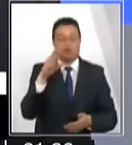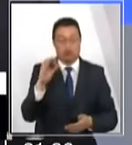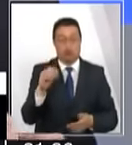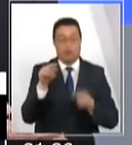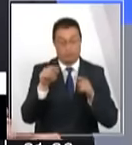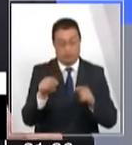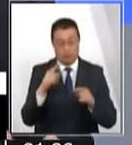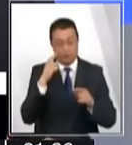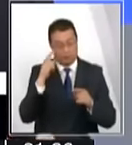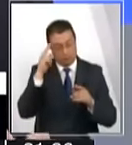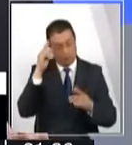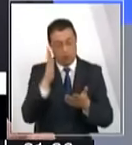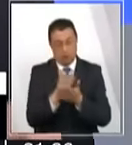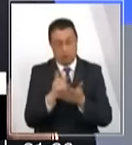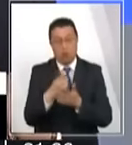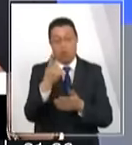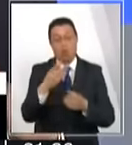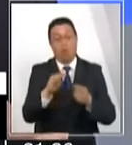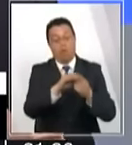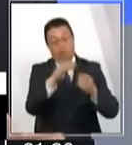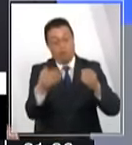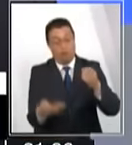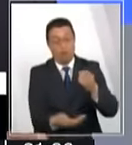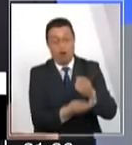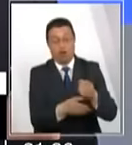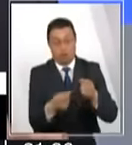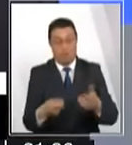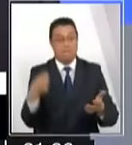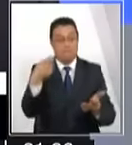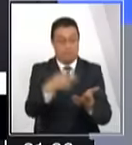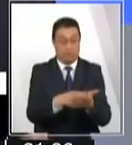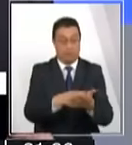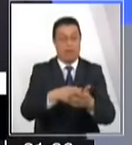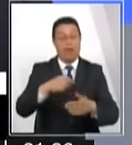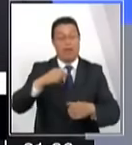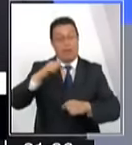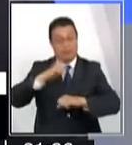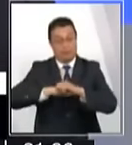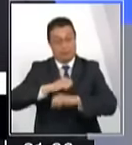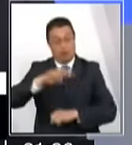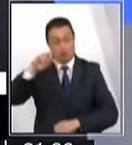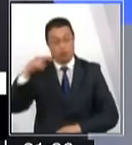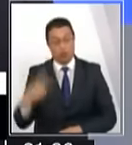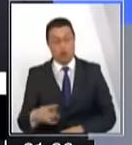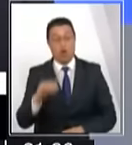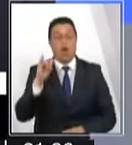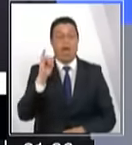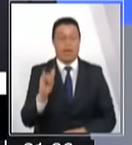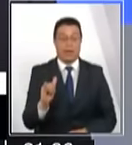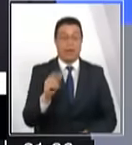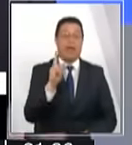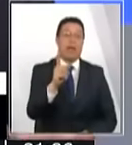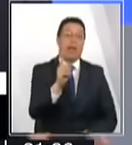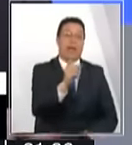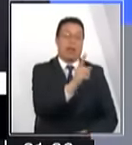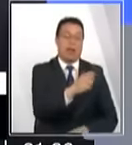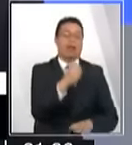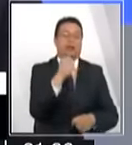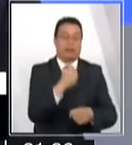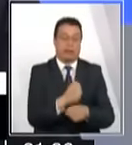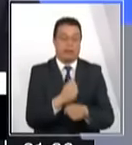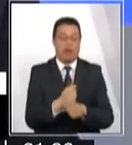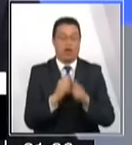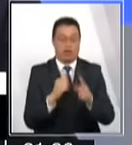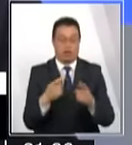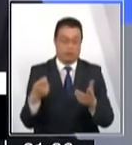constituya un fondo financiado tanto por los empleadores como por los trabajadores y probablemente con